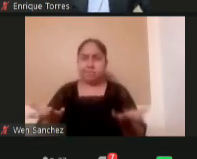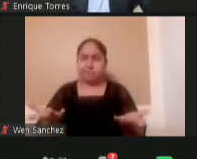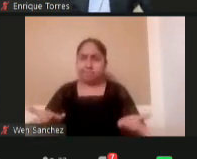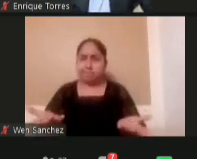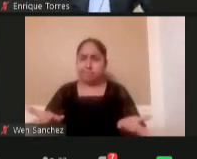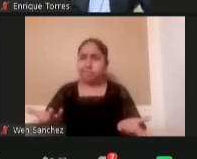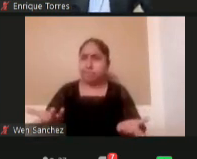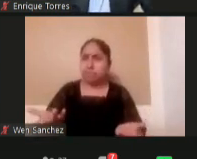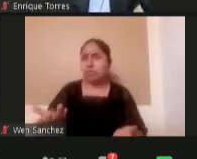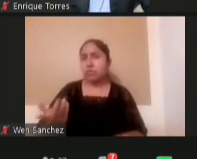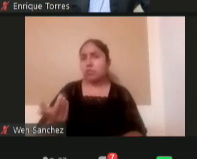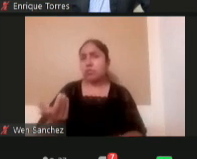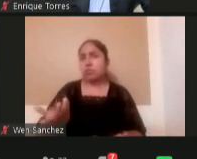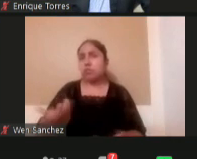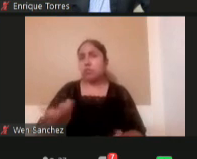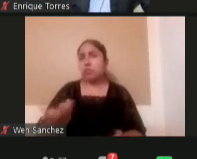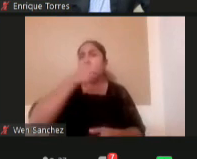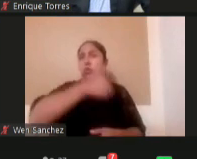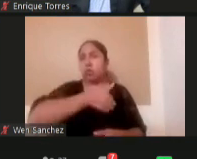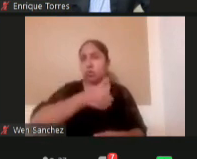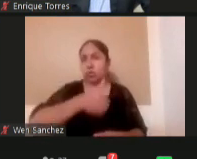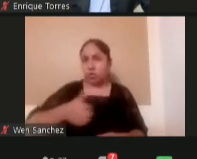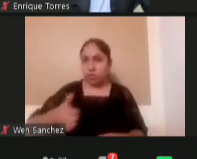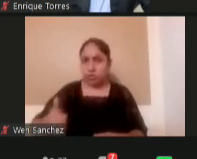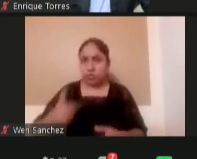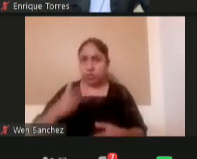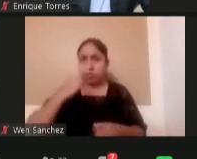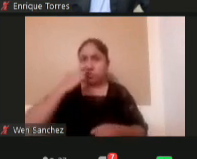quien se acote